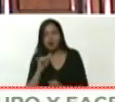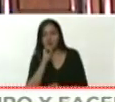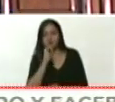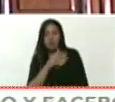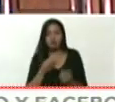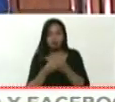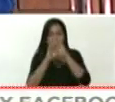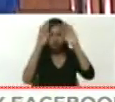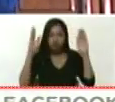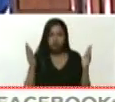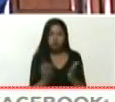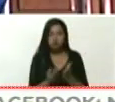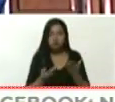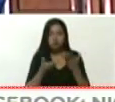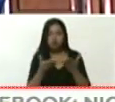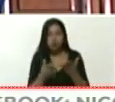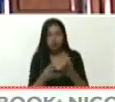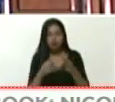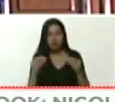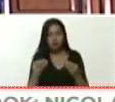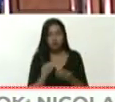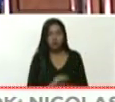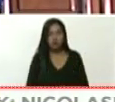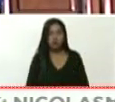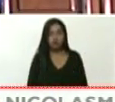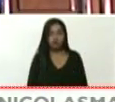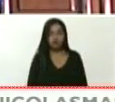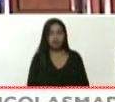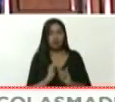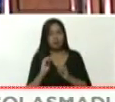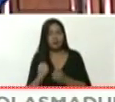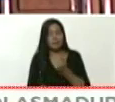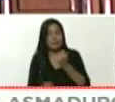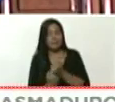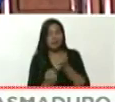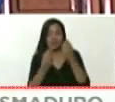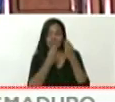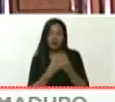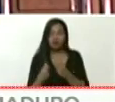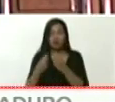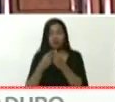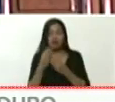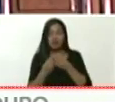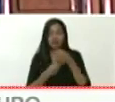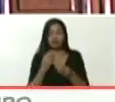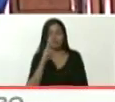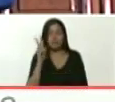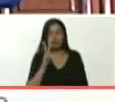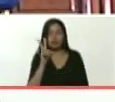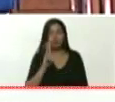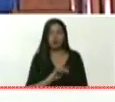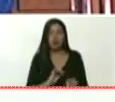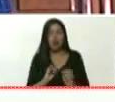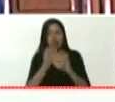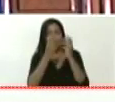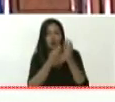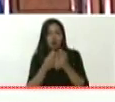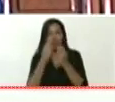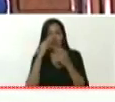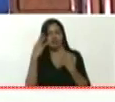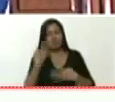mundo. Muy poderosa es la base económica que estamos echando en Venezuela. La economía